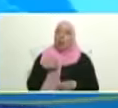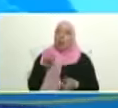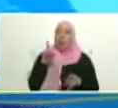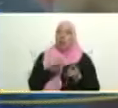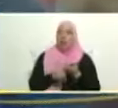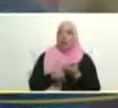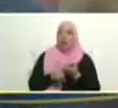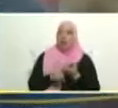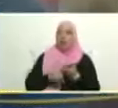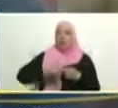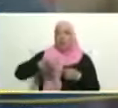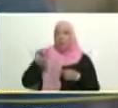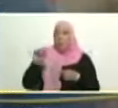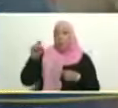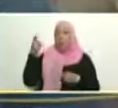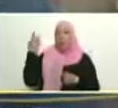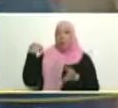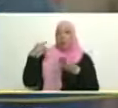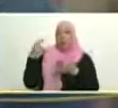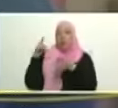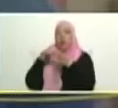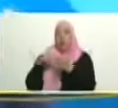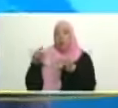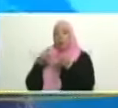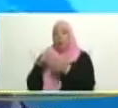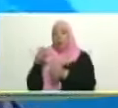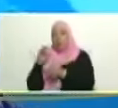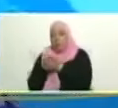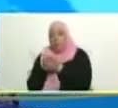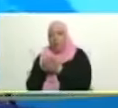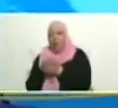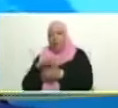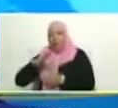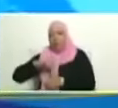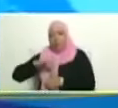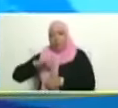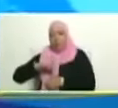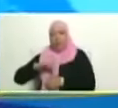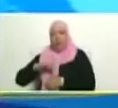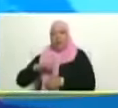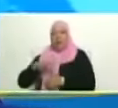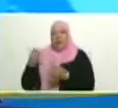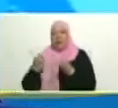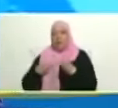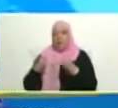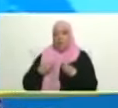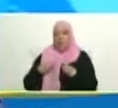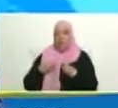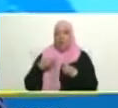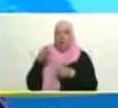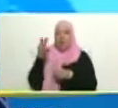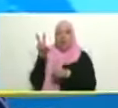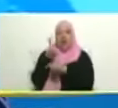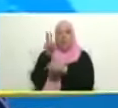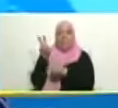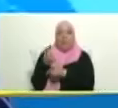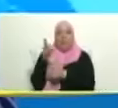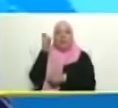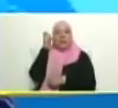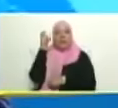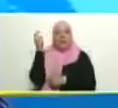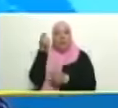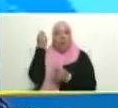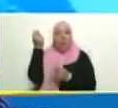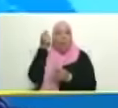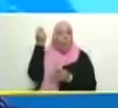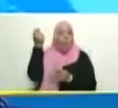cuando salí en los operativos, cuentan sus compañeros detectives de La Vega, era la encargada de la sirena. Silita iba